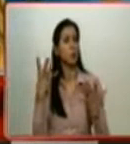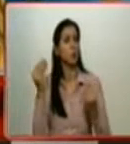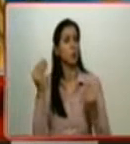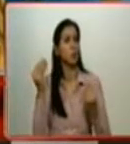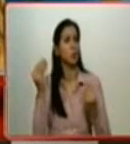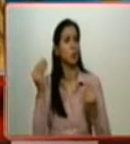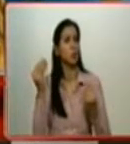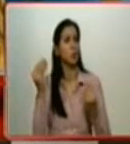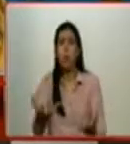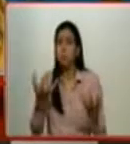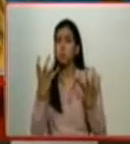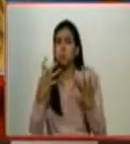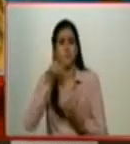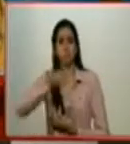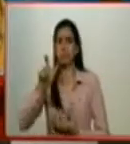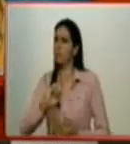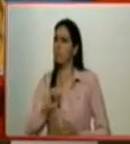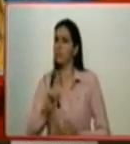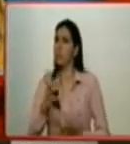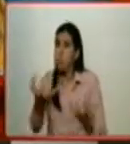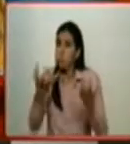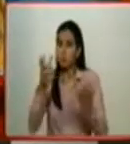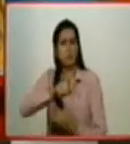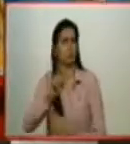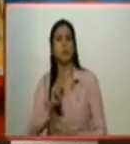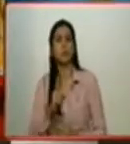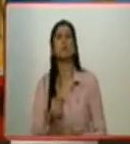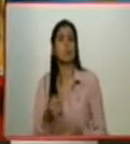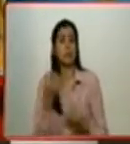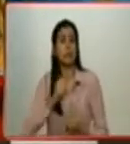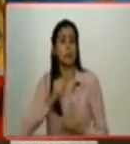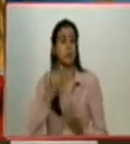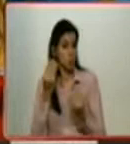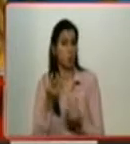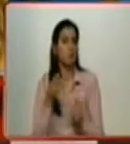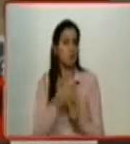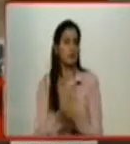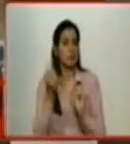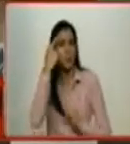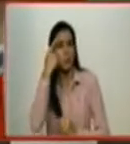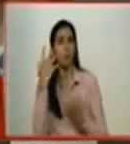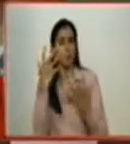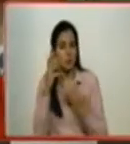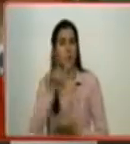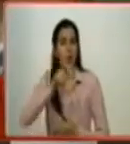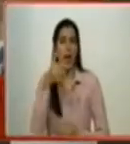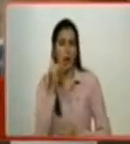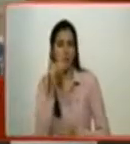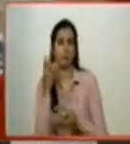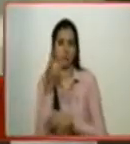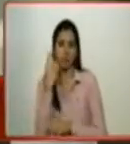tanto la cantidad de la gente que fue a votar, que ya nos dice, ya envía